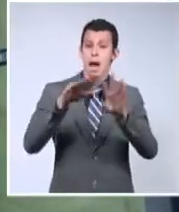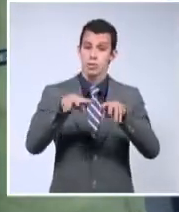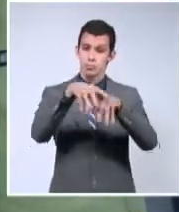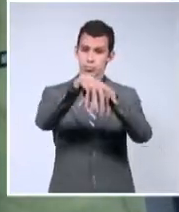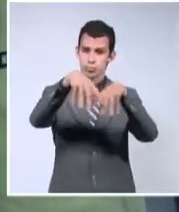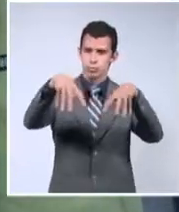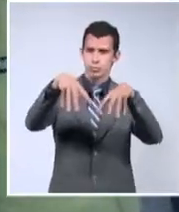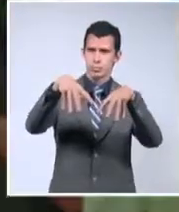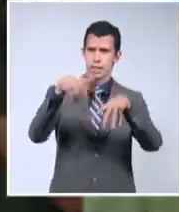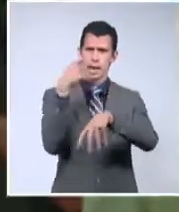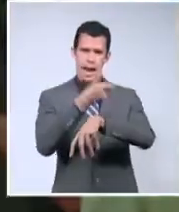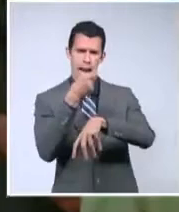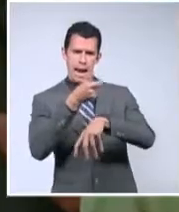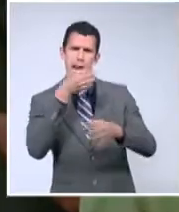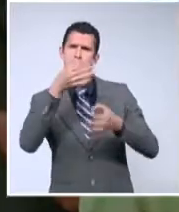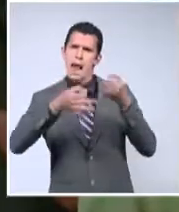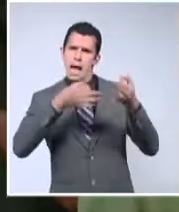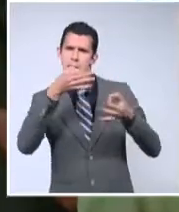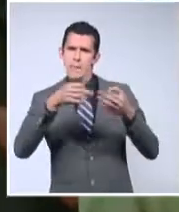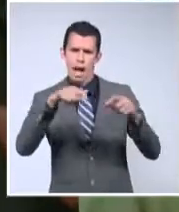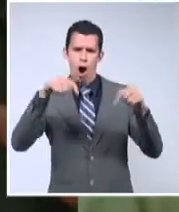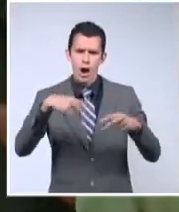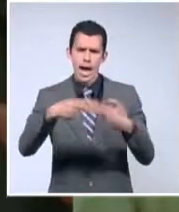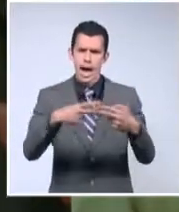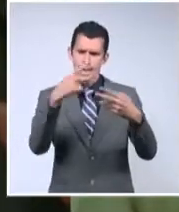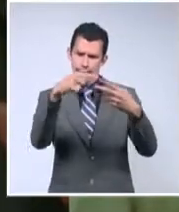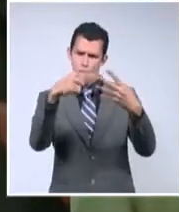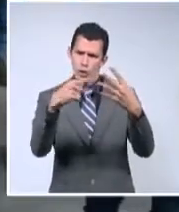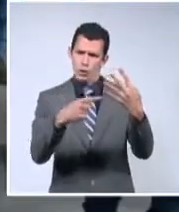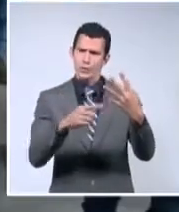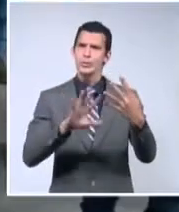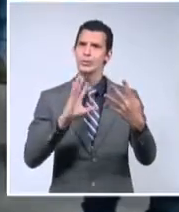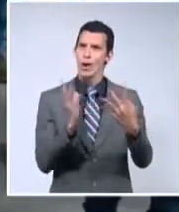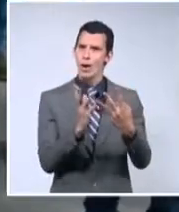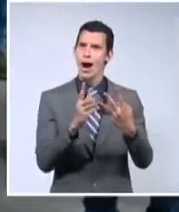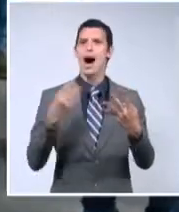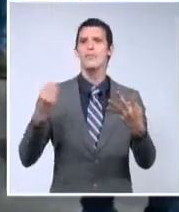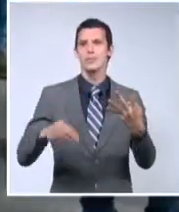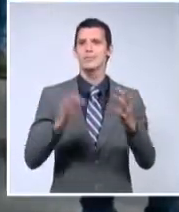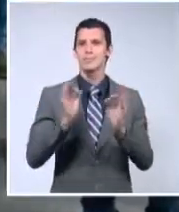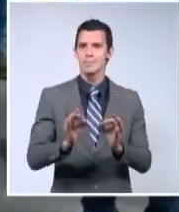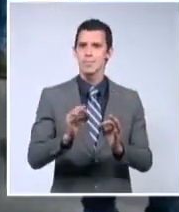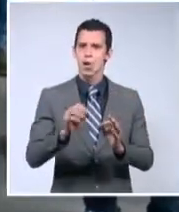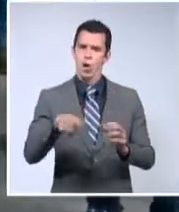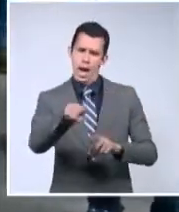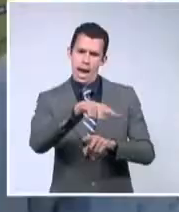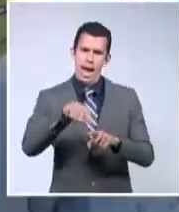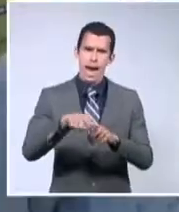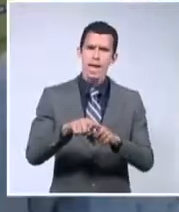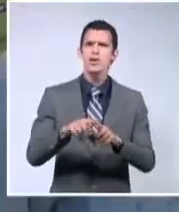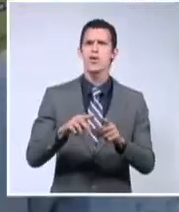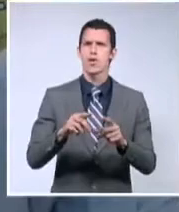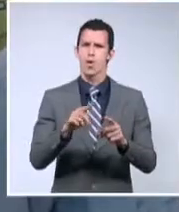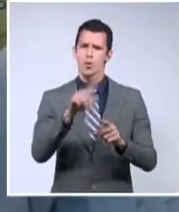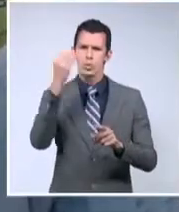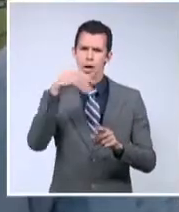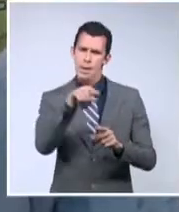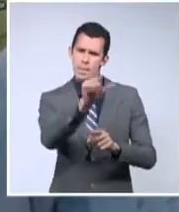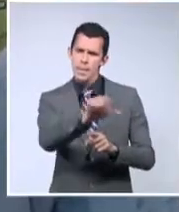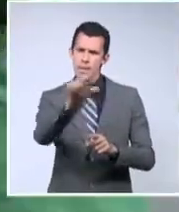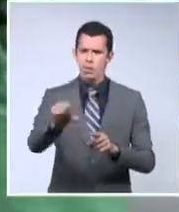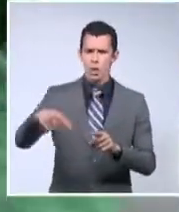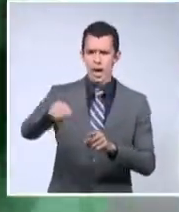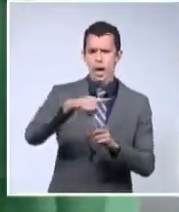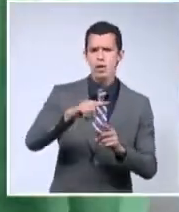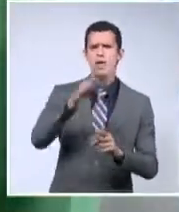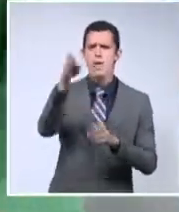del Ministerio del Interior, que se encuentran apoyando la labor de enfrentamiento a coleros y revendedores en el municipio Plaza de la